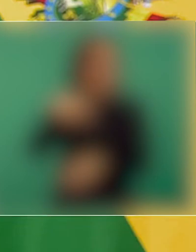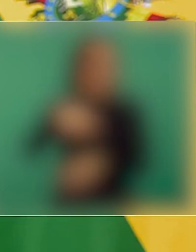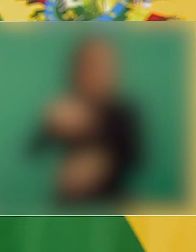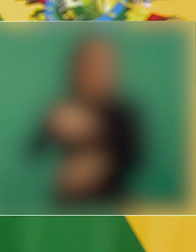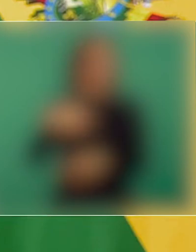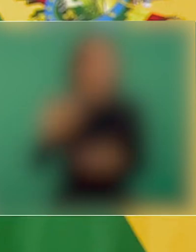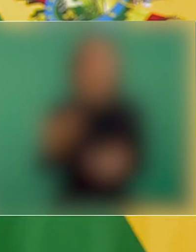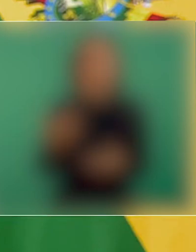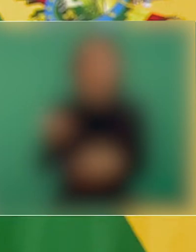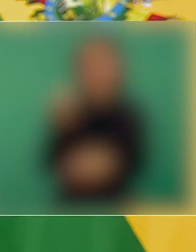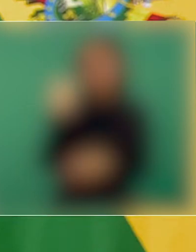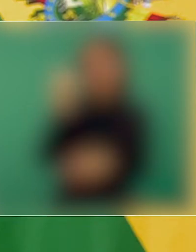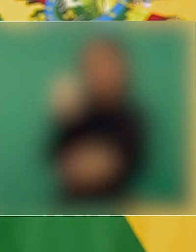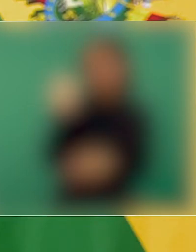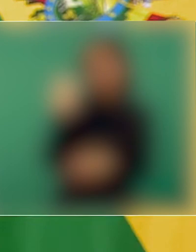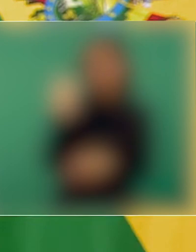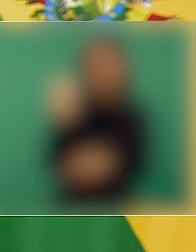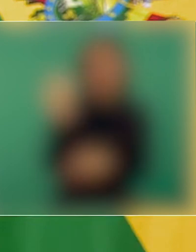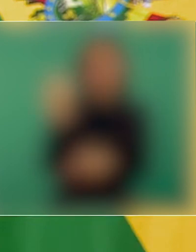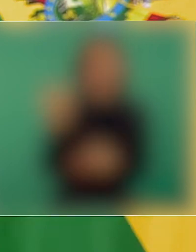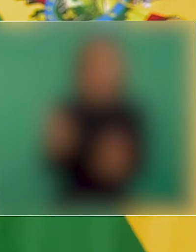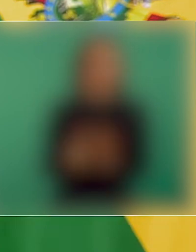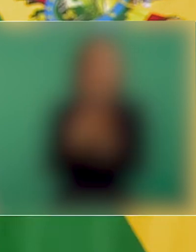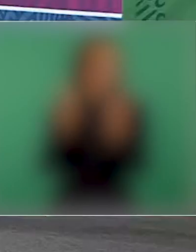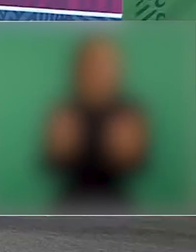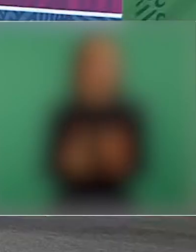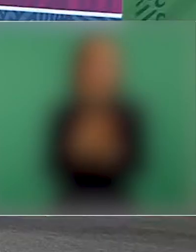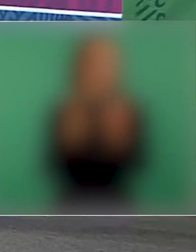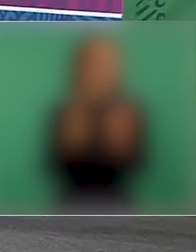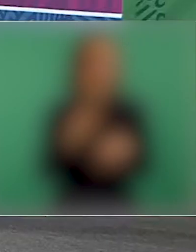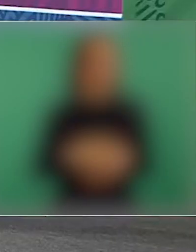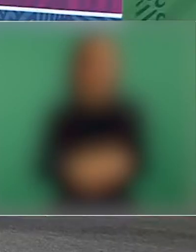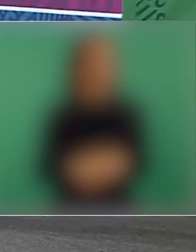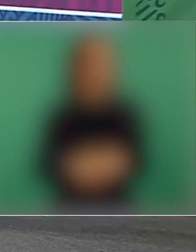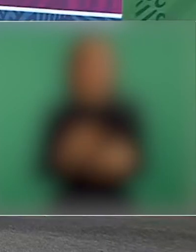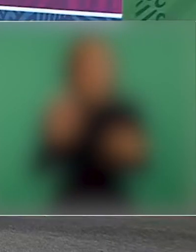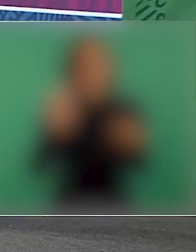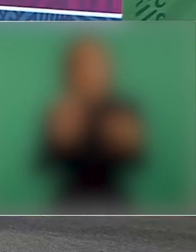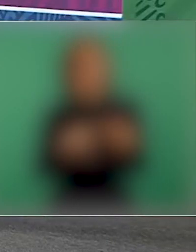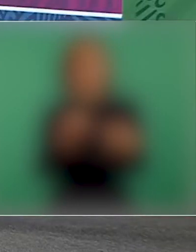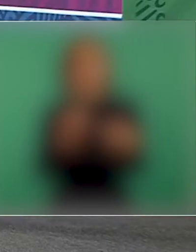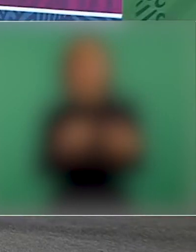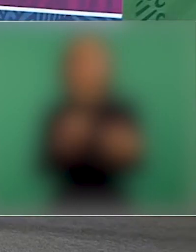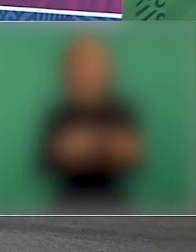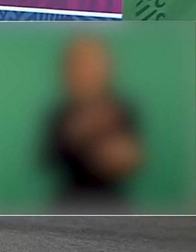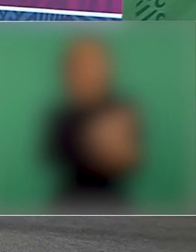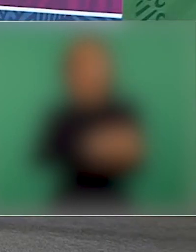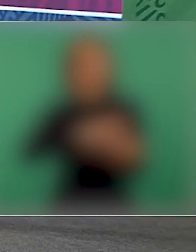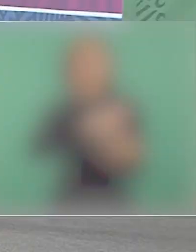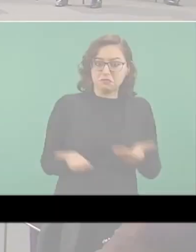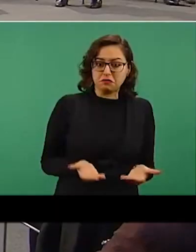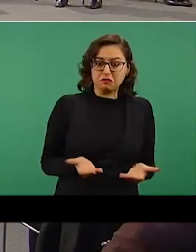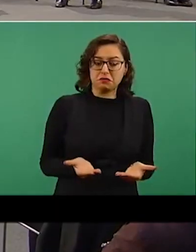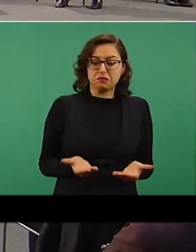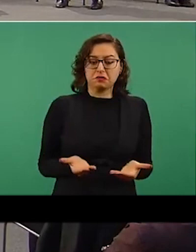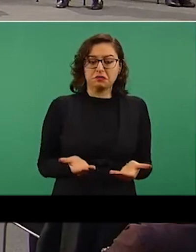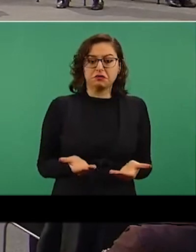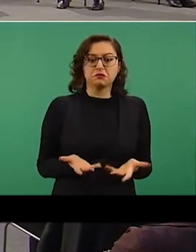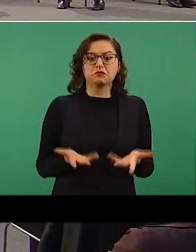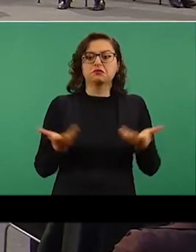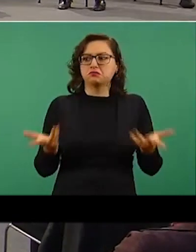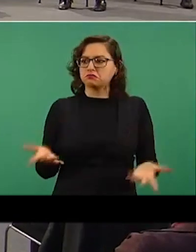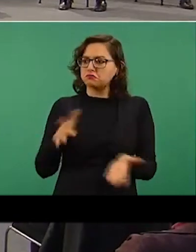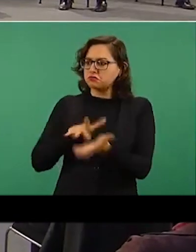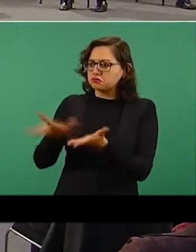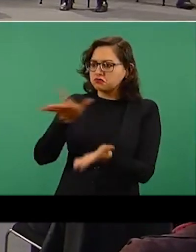agradeció la solidaridad y hospitalidad del gobierno mexicano cuando por el golpe de Estado en su país pidió refugio en México. Recibimos la